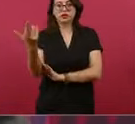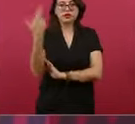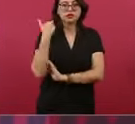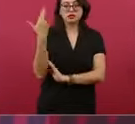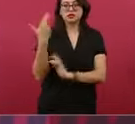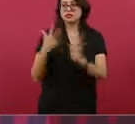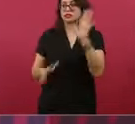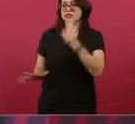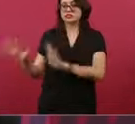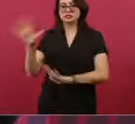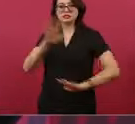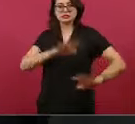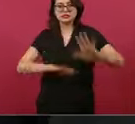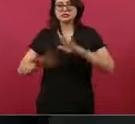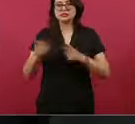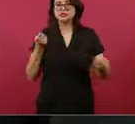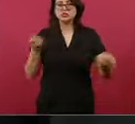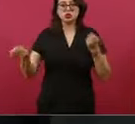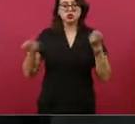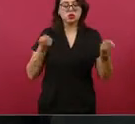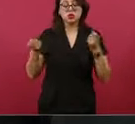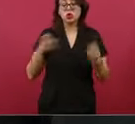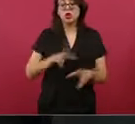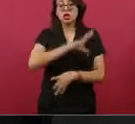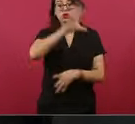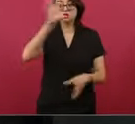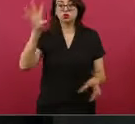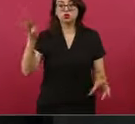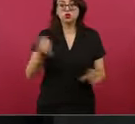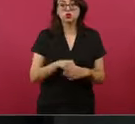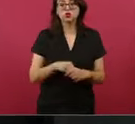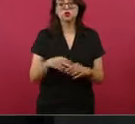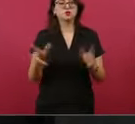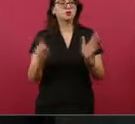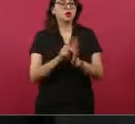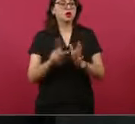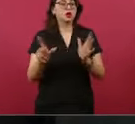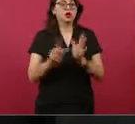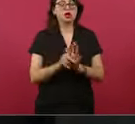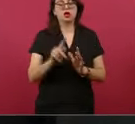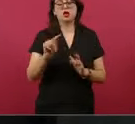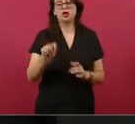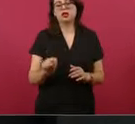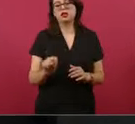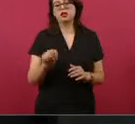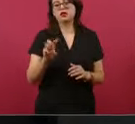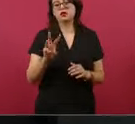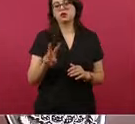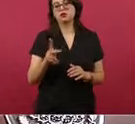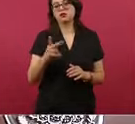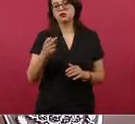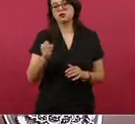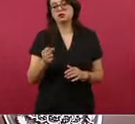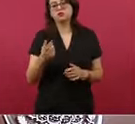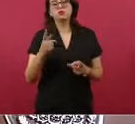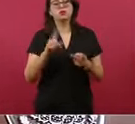famosos, el Washington Post, el New York Times, el Wall Street Journal